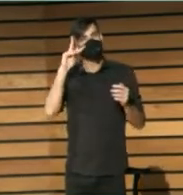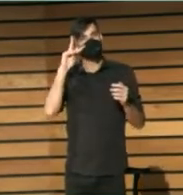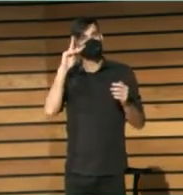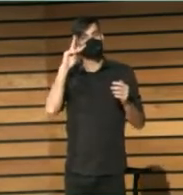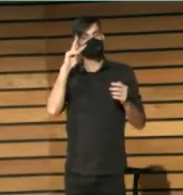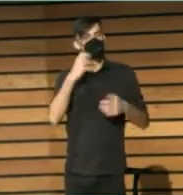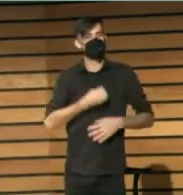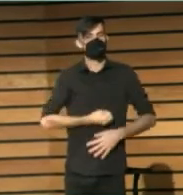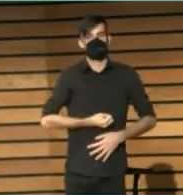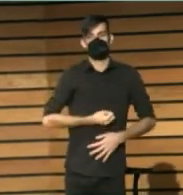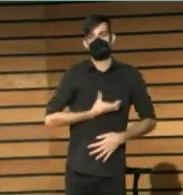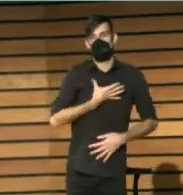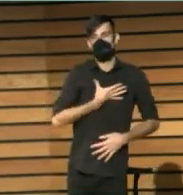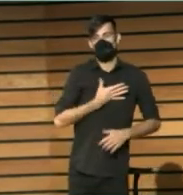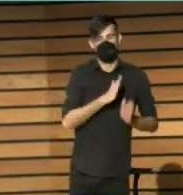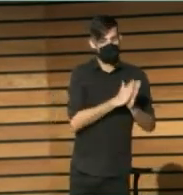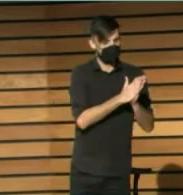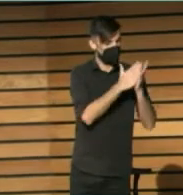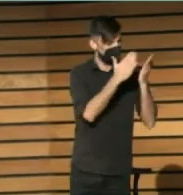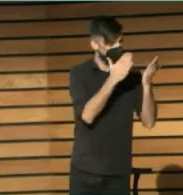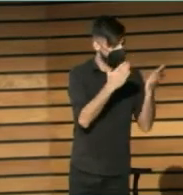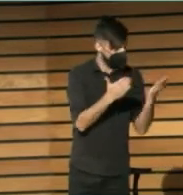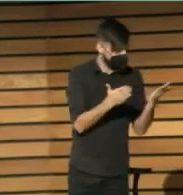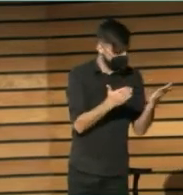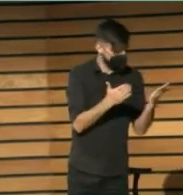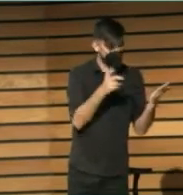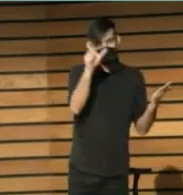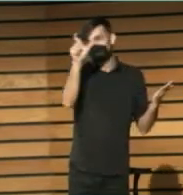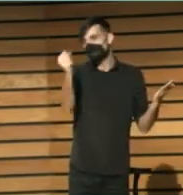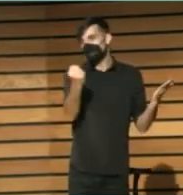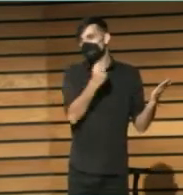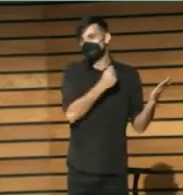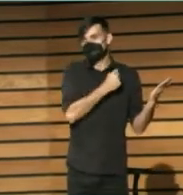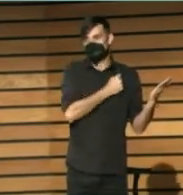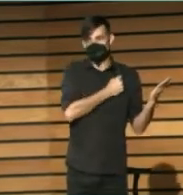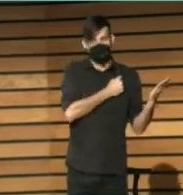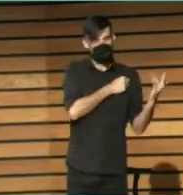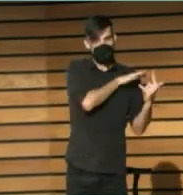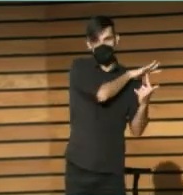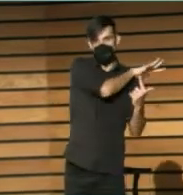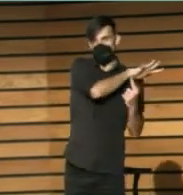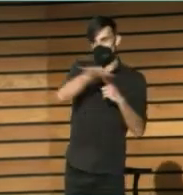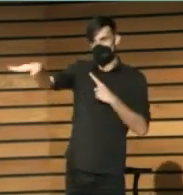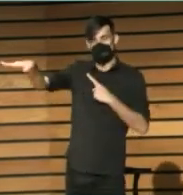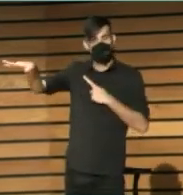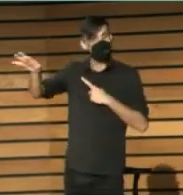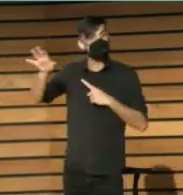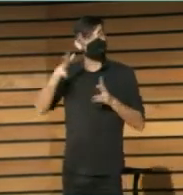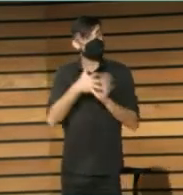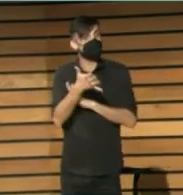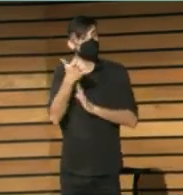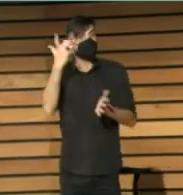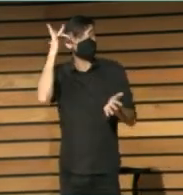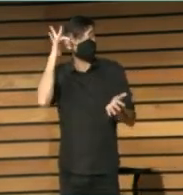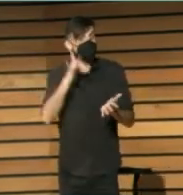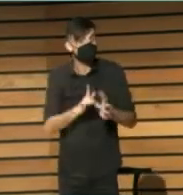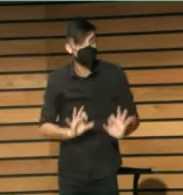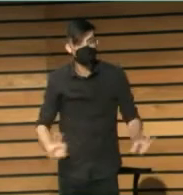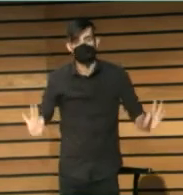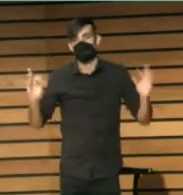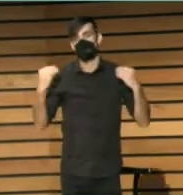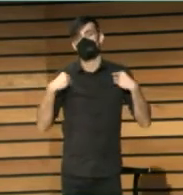de leer a personas que yo quiero y que en un momento determinado de sus